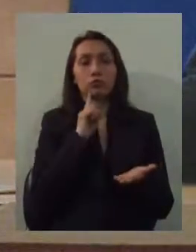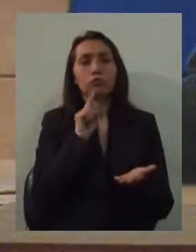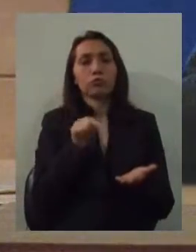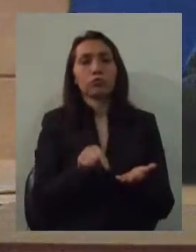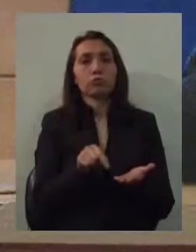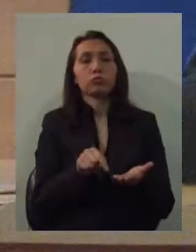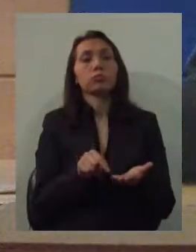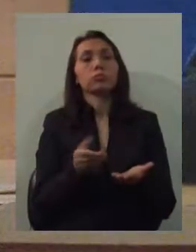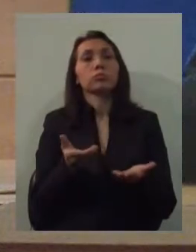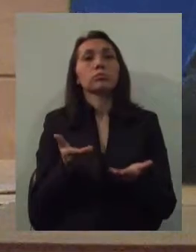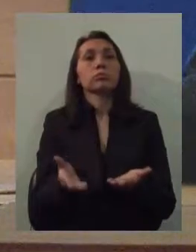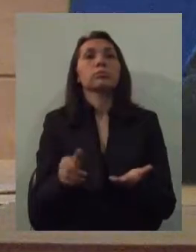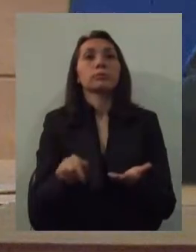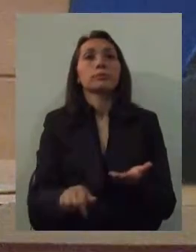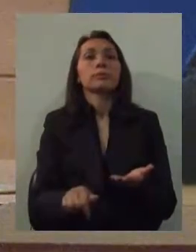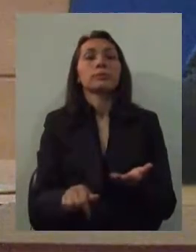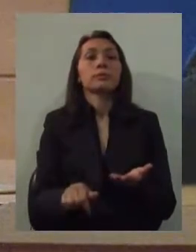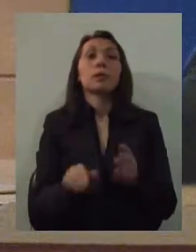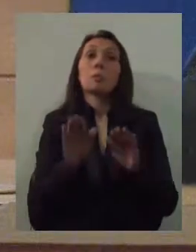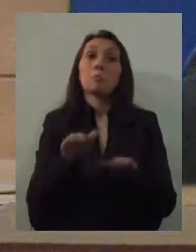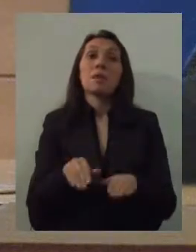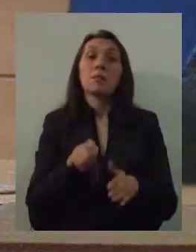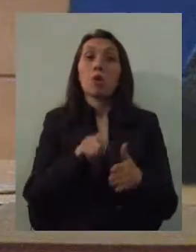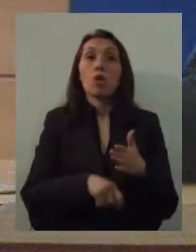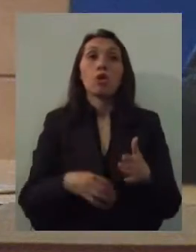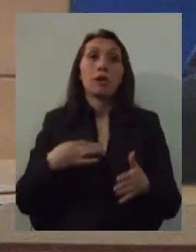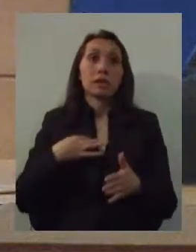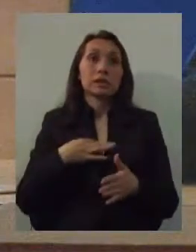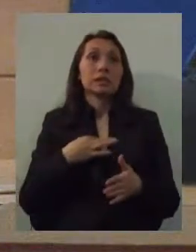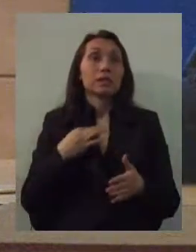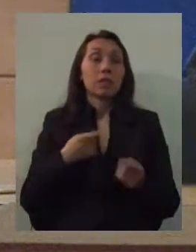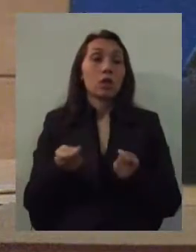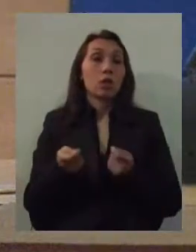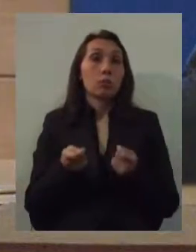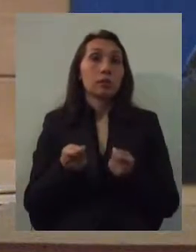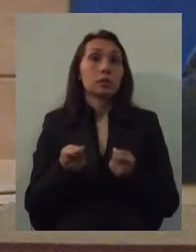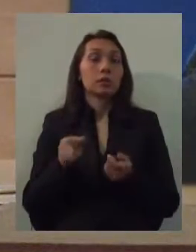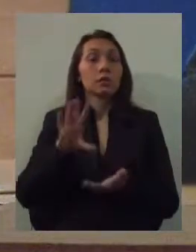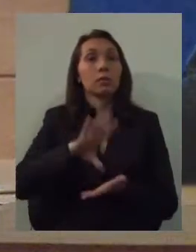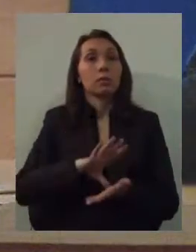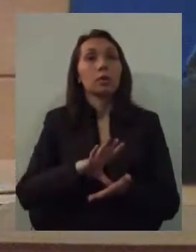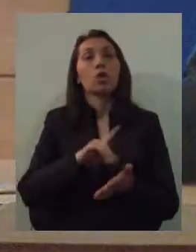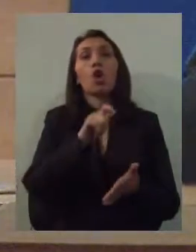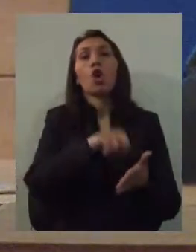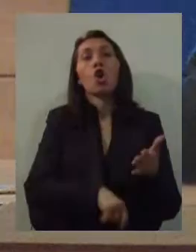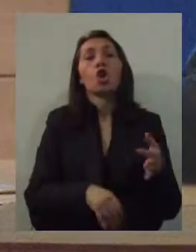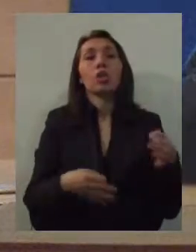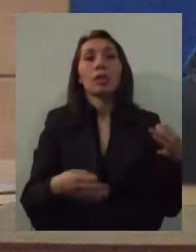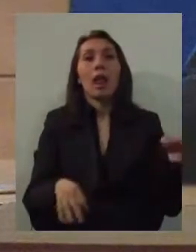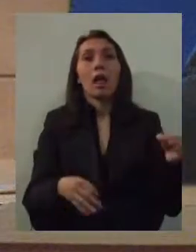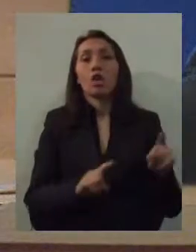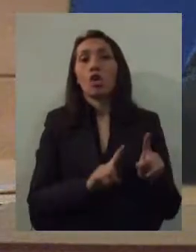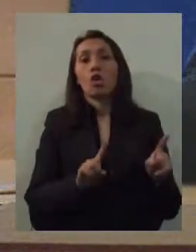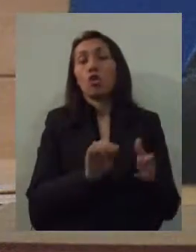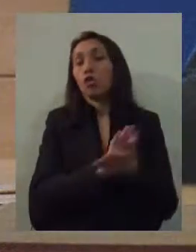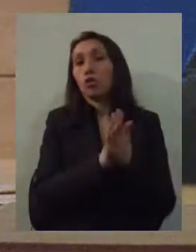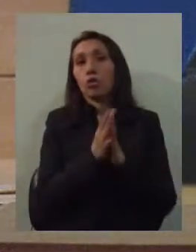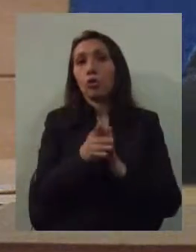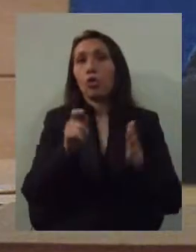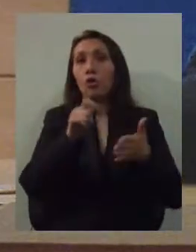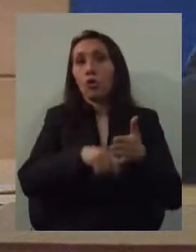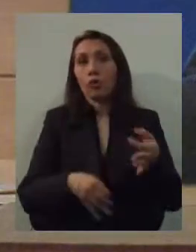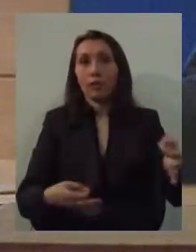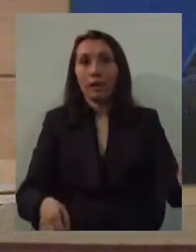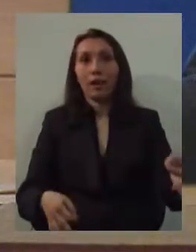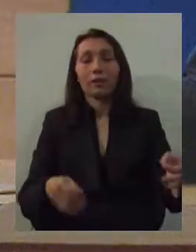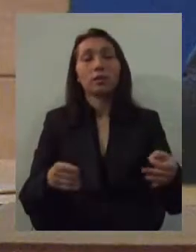materias disponibles en el mismo Código Civil y Comercial de la Nación son los contratos y no en todos los contratos, porque, por